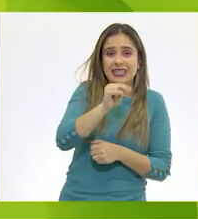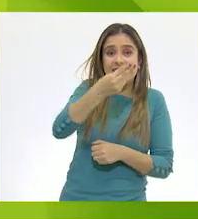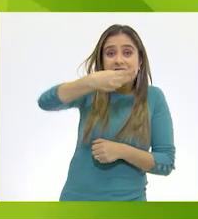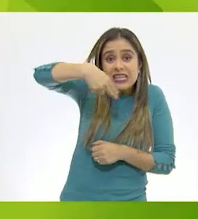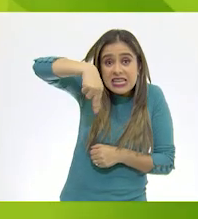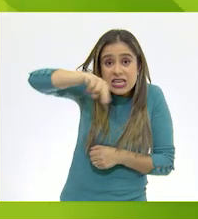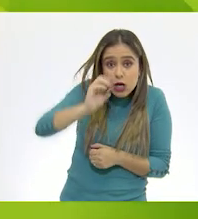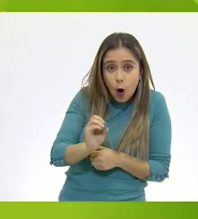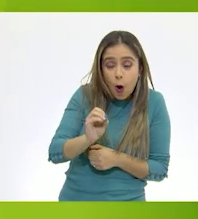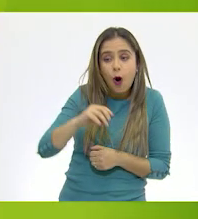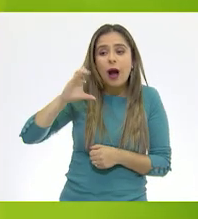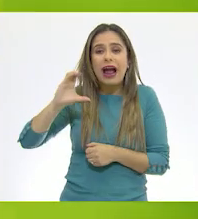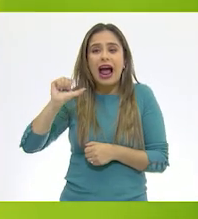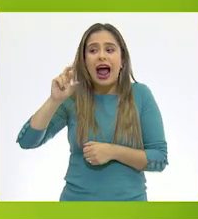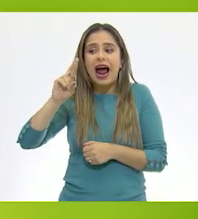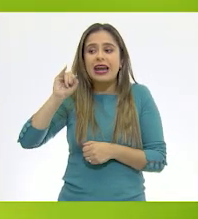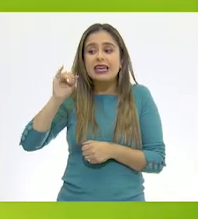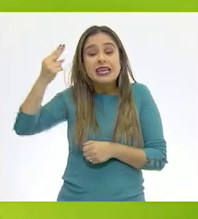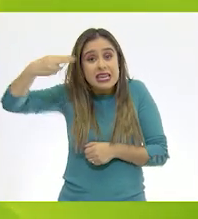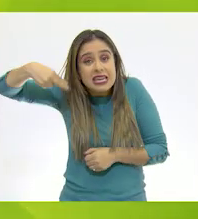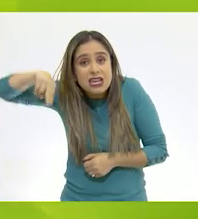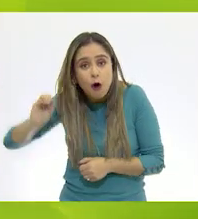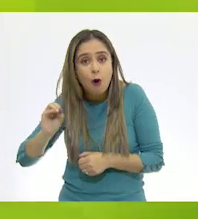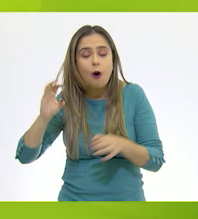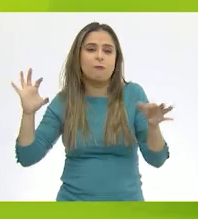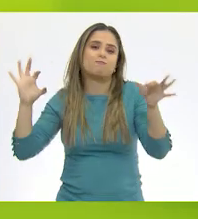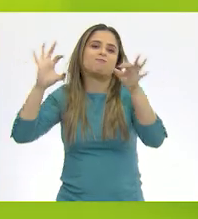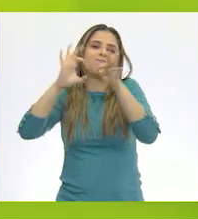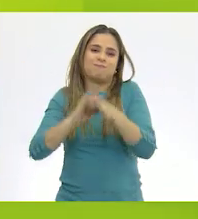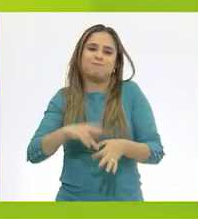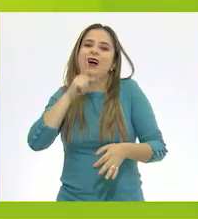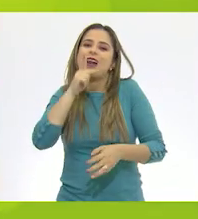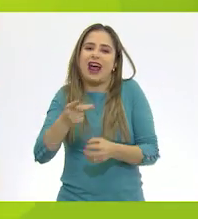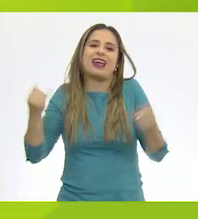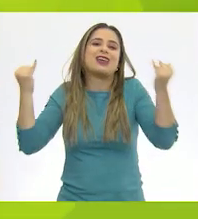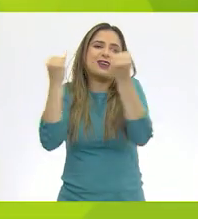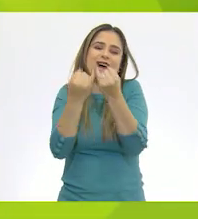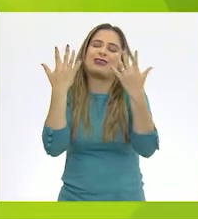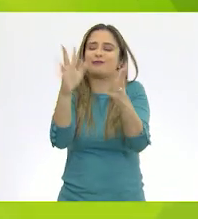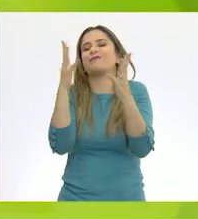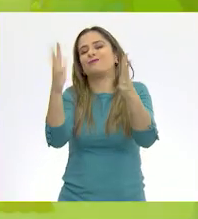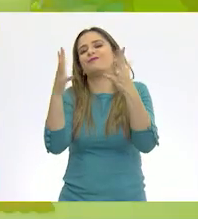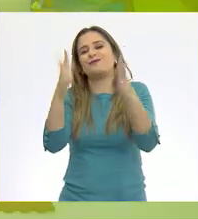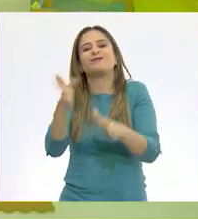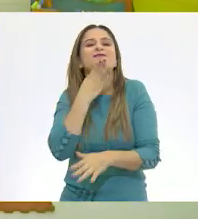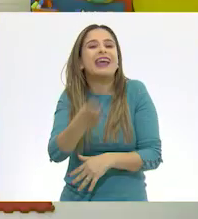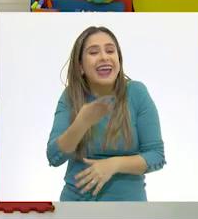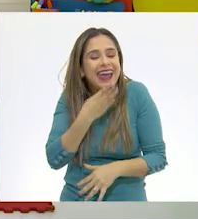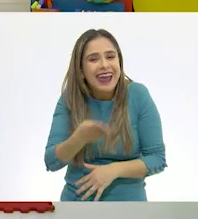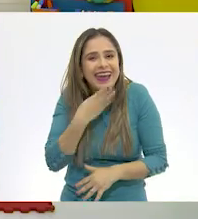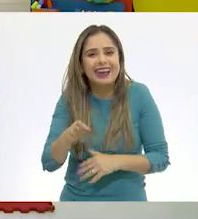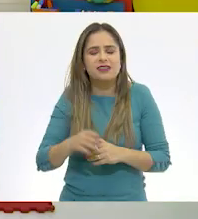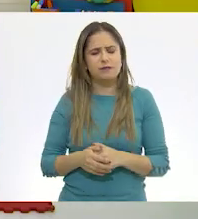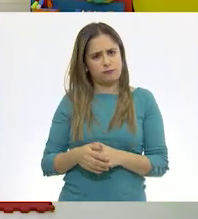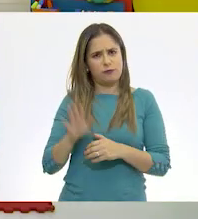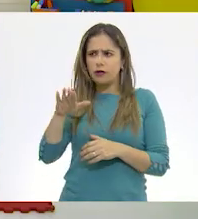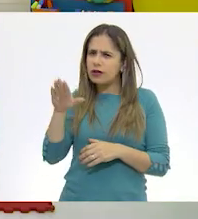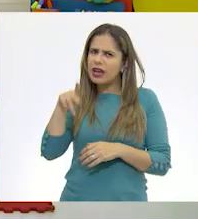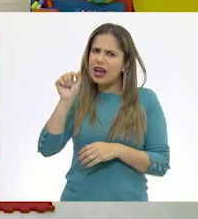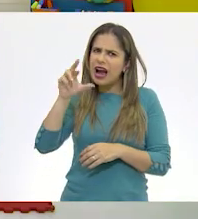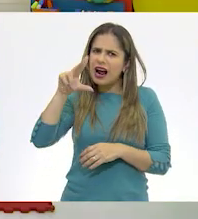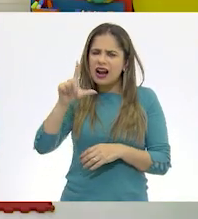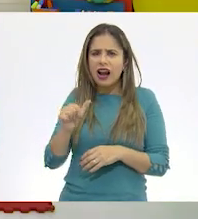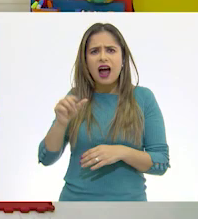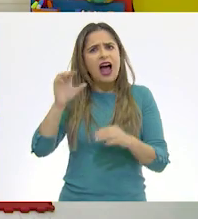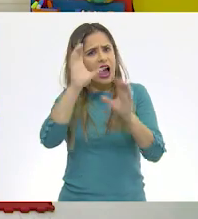con cariño. ¡Bien hecho! ¡Muy bien! ¡Bravo! Oye, Carla, ¿y solo en